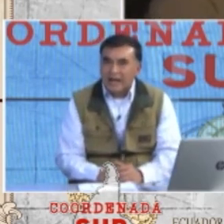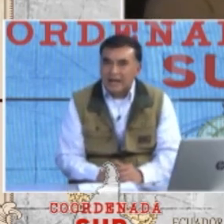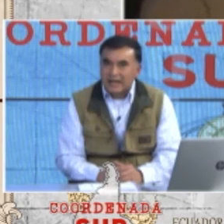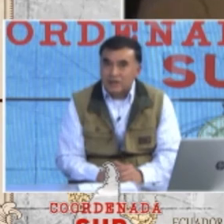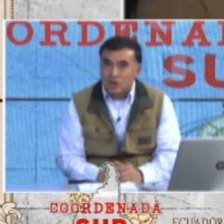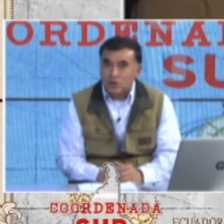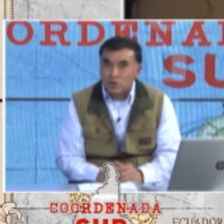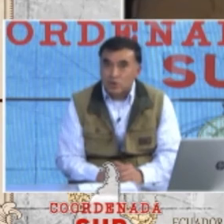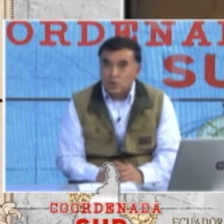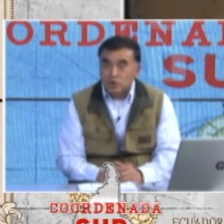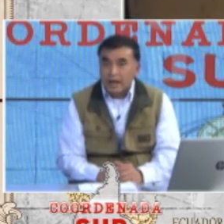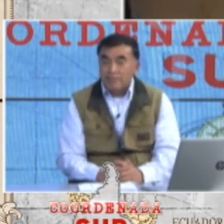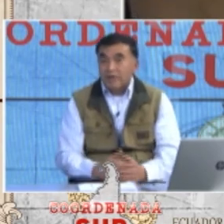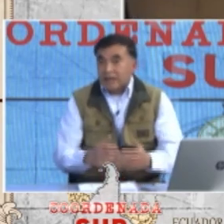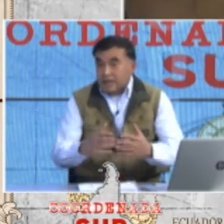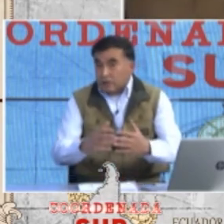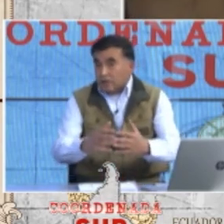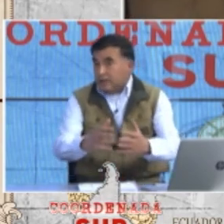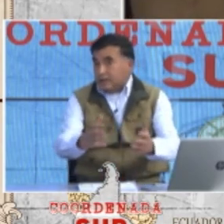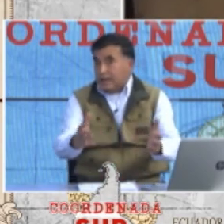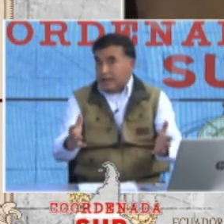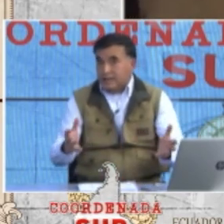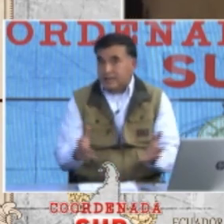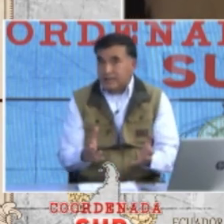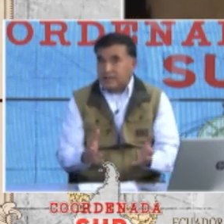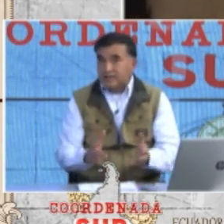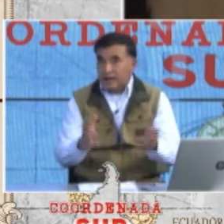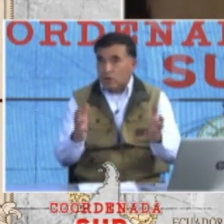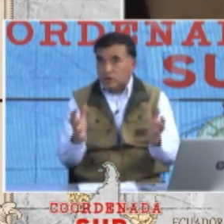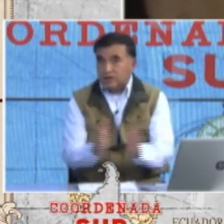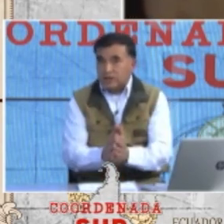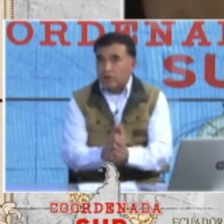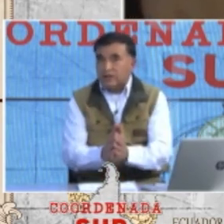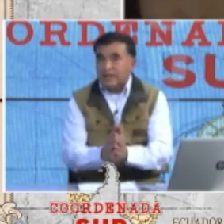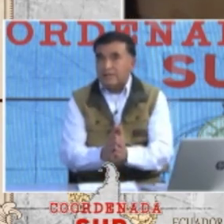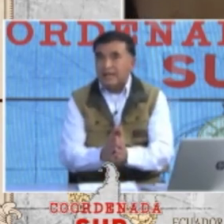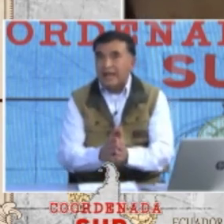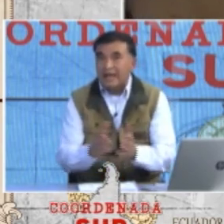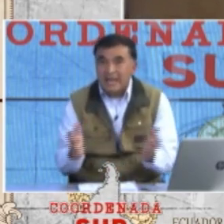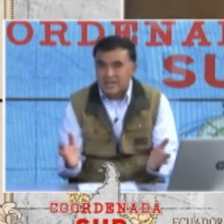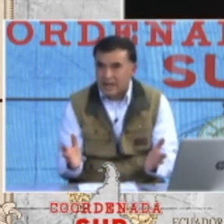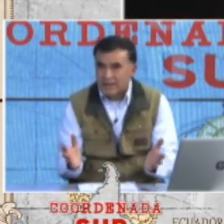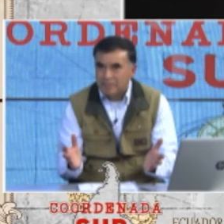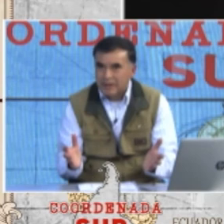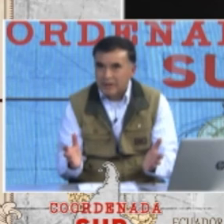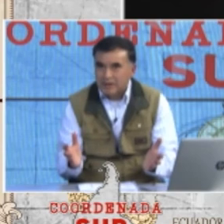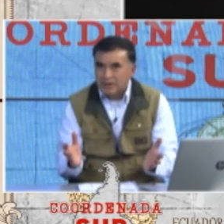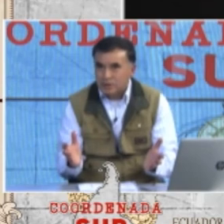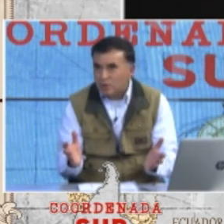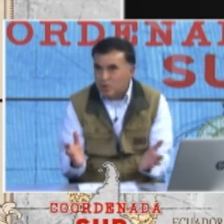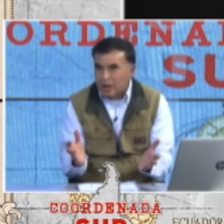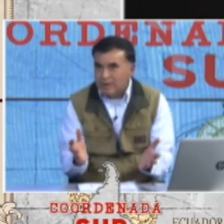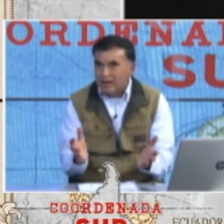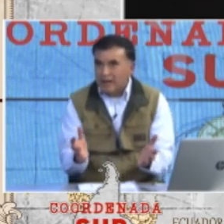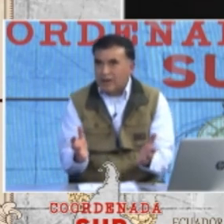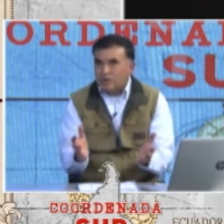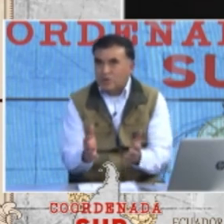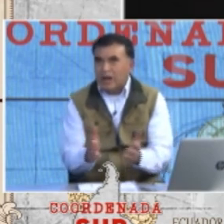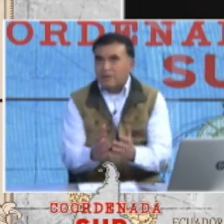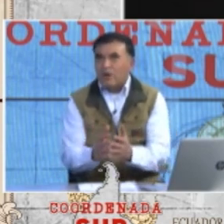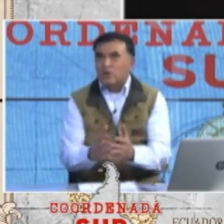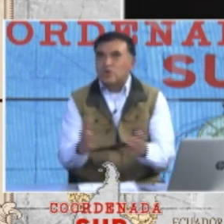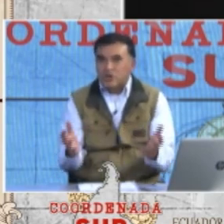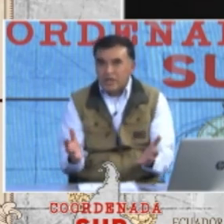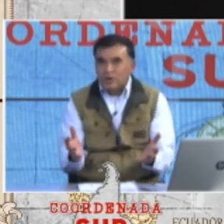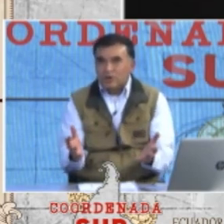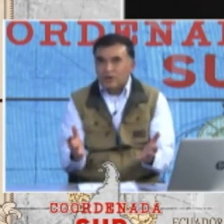la agresión rusa. Y entonces el G7 se ha concentrado en el tema de la guerra. Esto